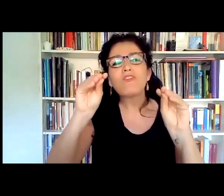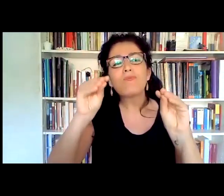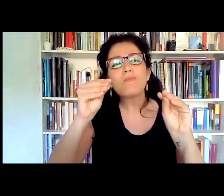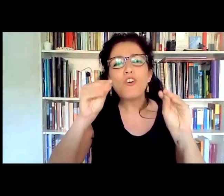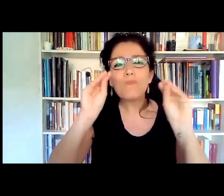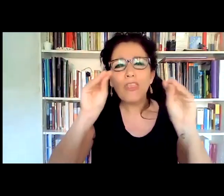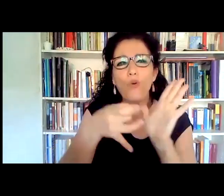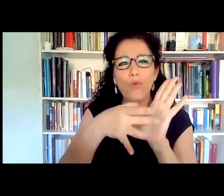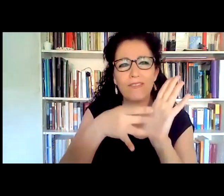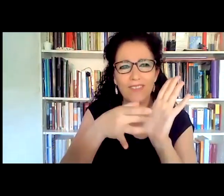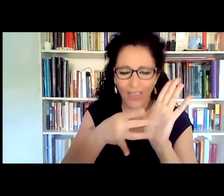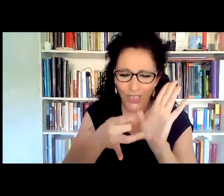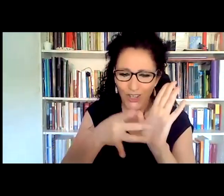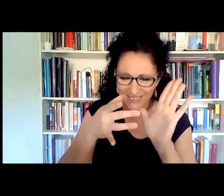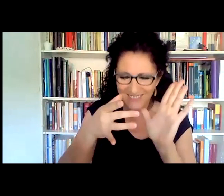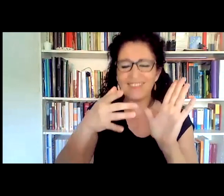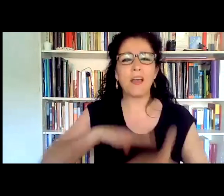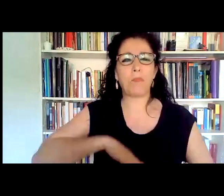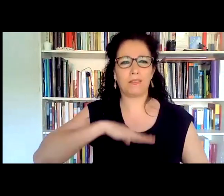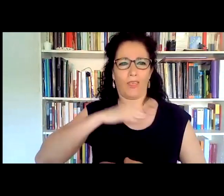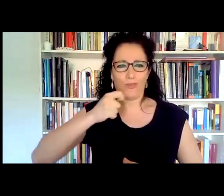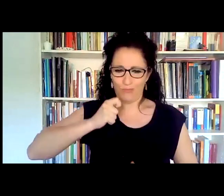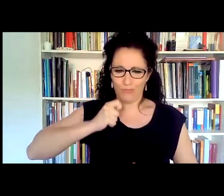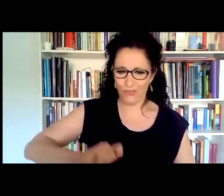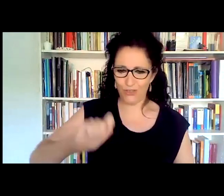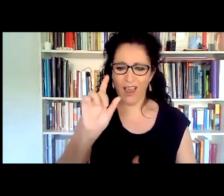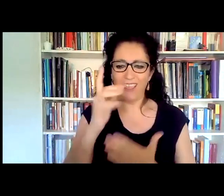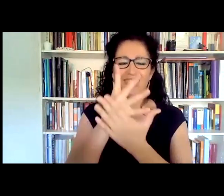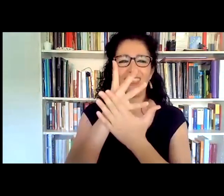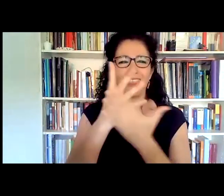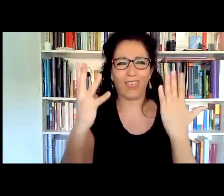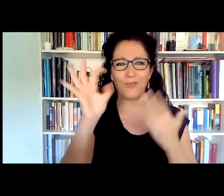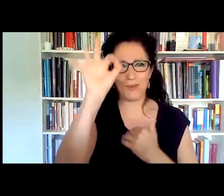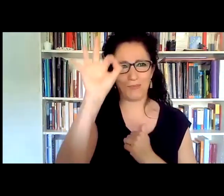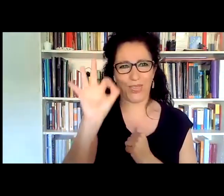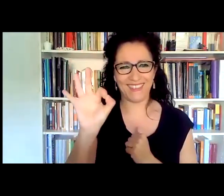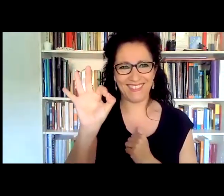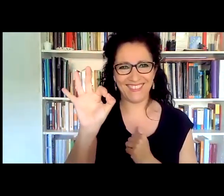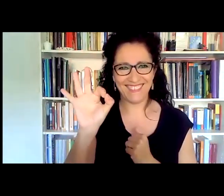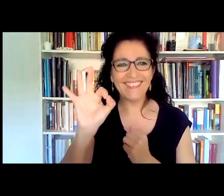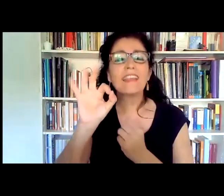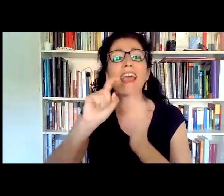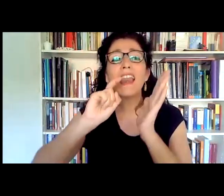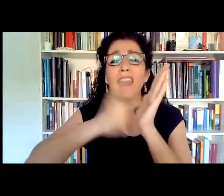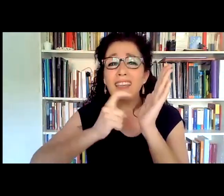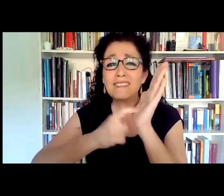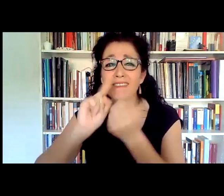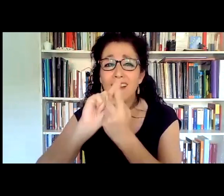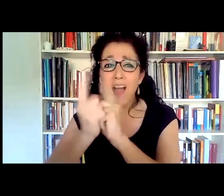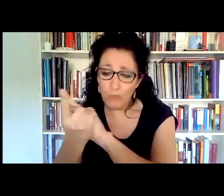a este sistema educativo, tiene que haber una formación, una cualificación y una capacitación profesional,